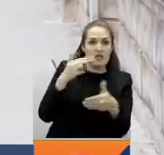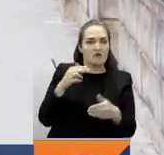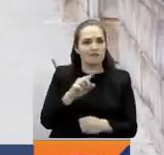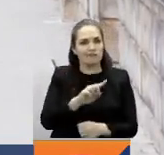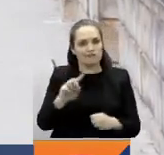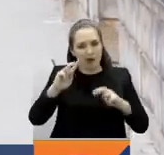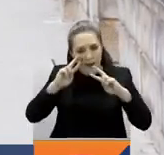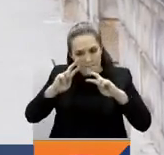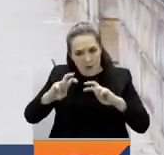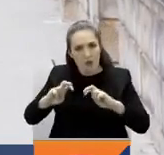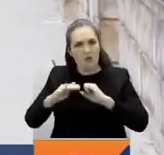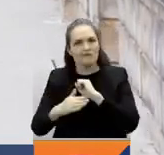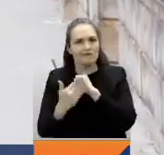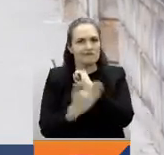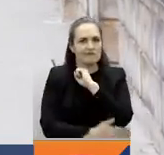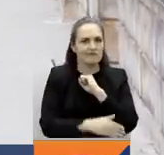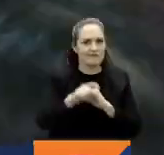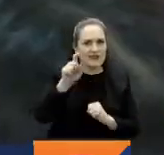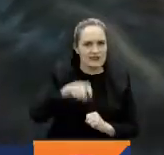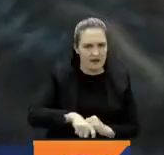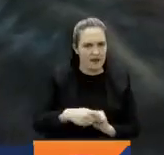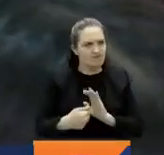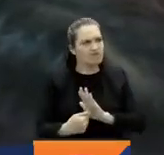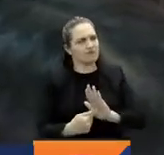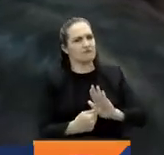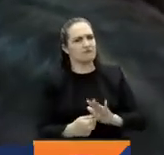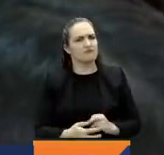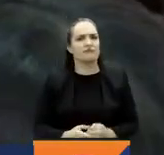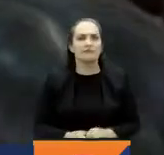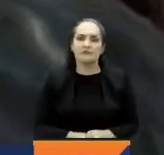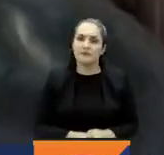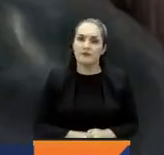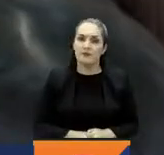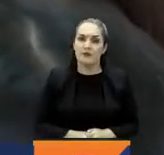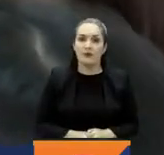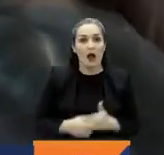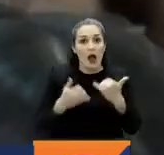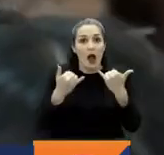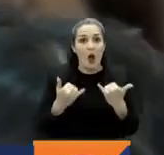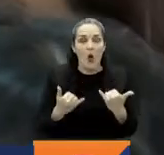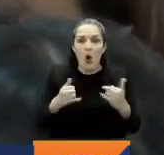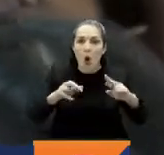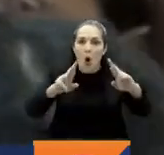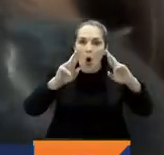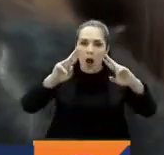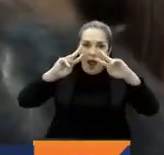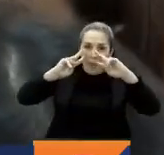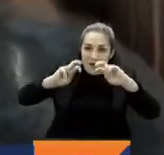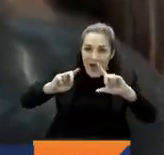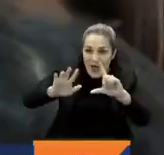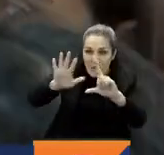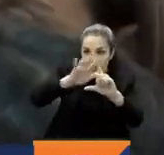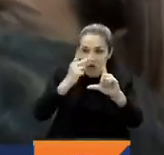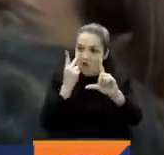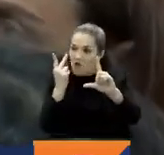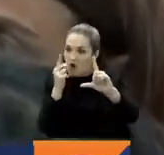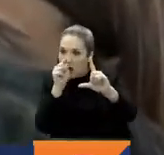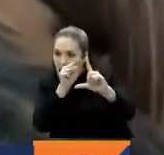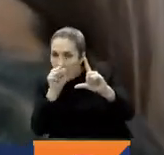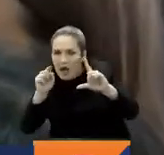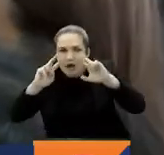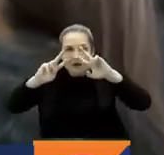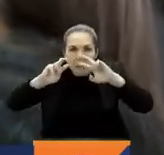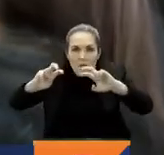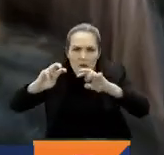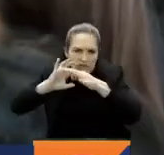todo sanciones ejemplarizantes. Y esperamos que se adelanten todas las investigaciones y vamos a colaborar con nuestra